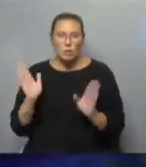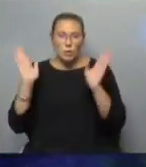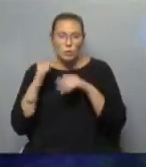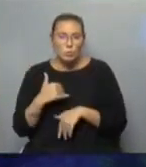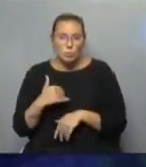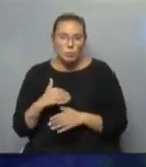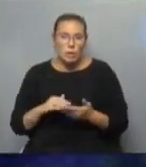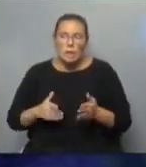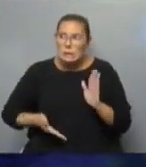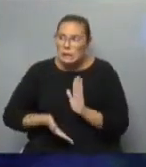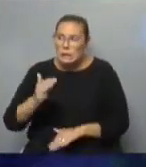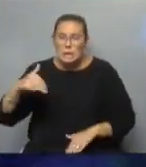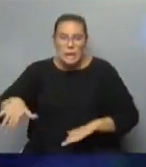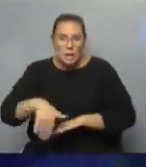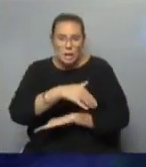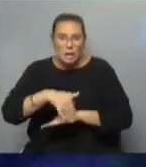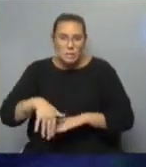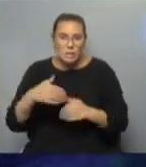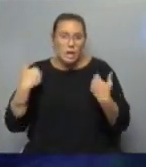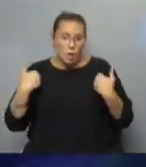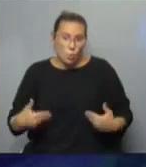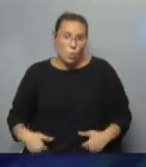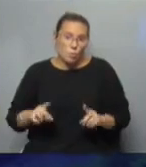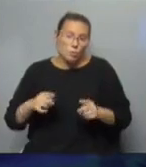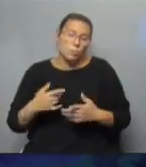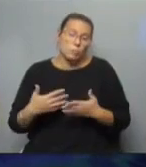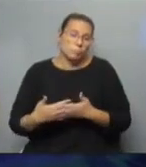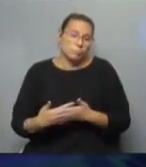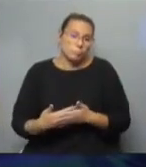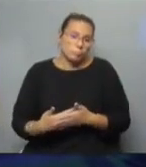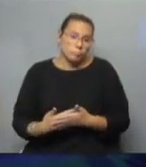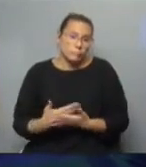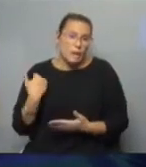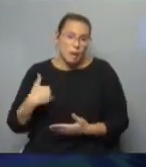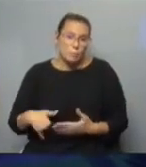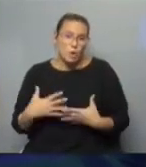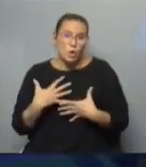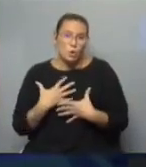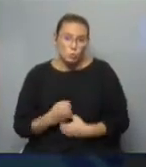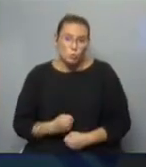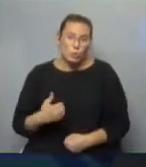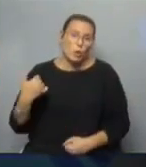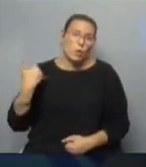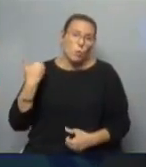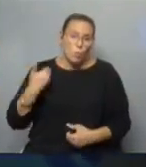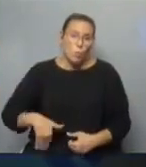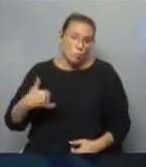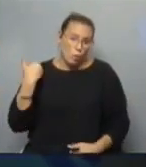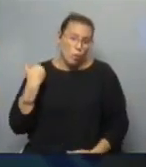podía salir a la calle, que el físico, desgraciadamente, sí, lo siente necesita. Más que un cuerpo joven. Obvio,